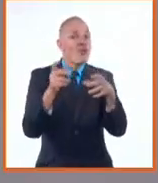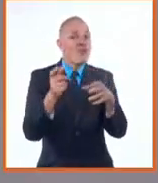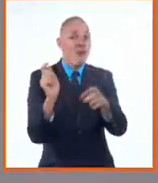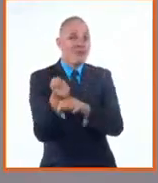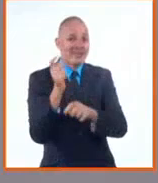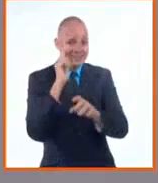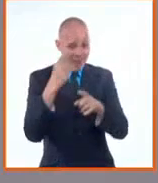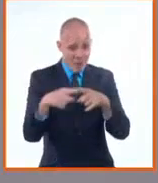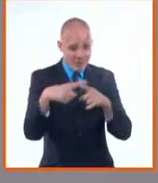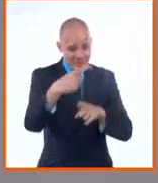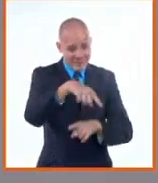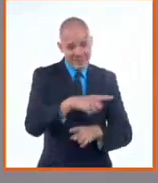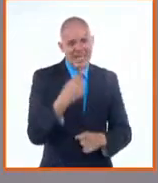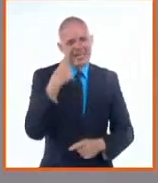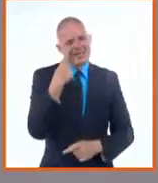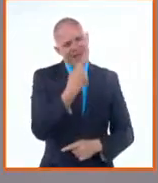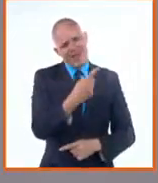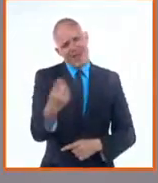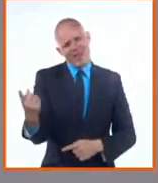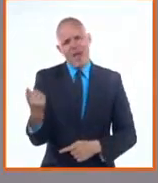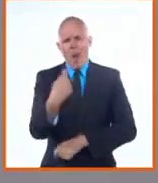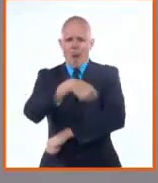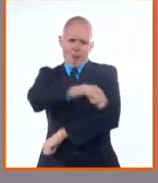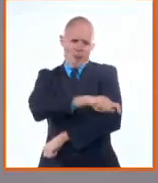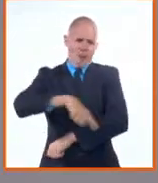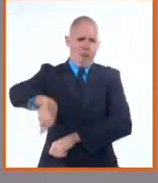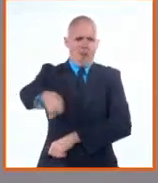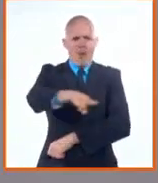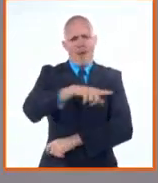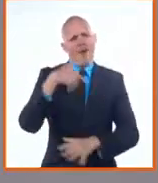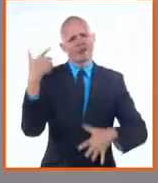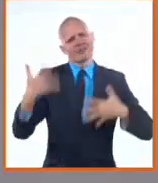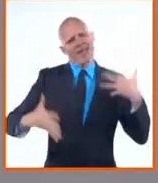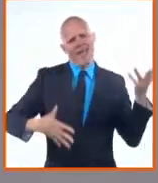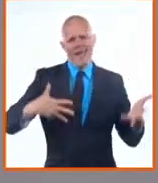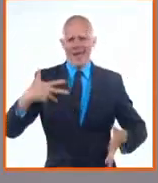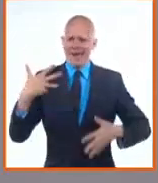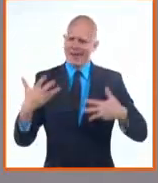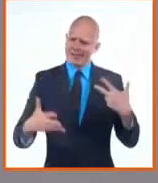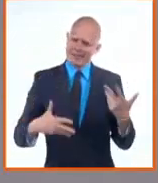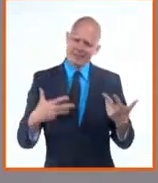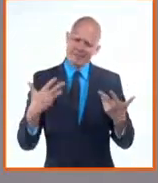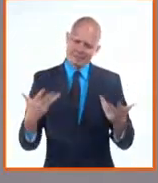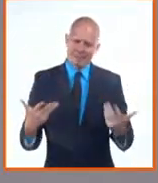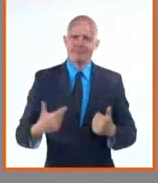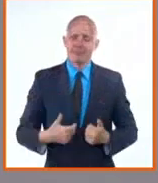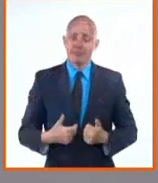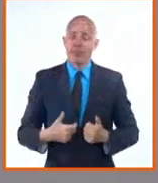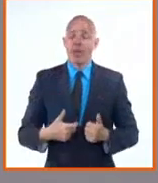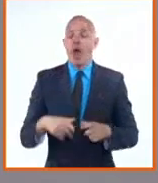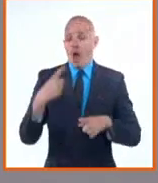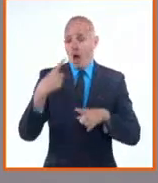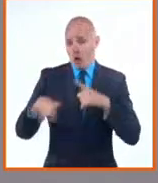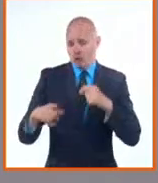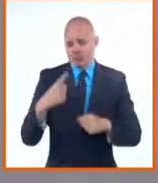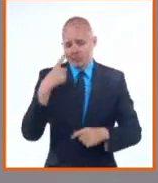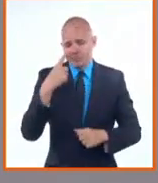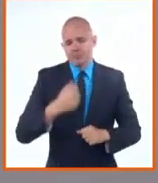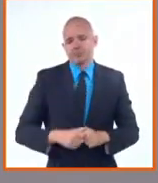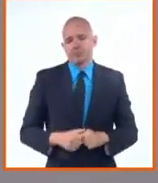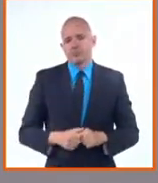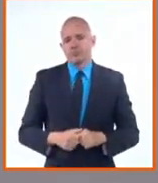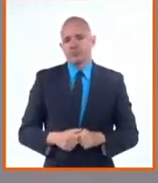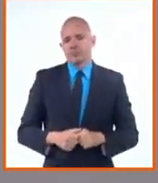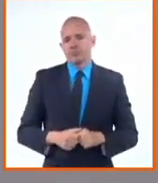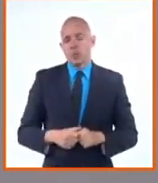y y yo me gusta utilizar sea la primera persona pero En definitiva ahora creo que que vale la pena podemos